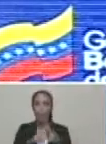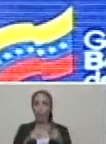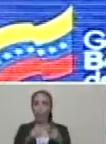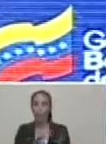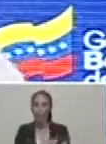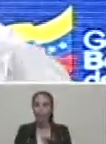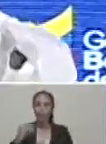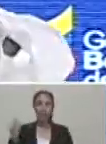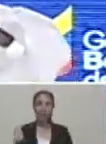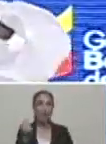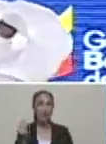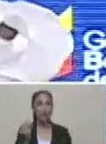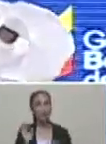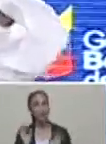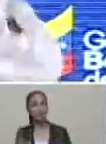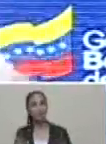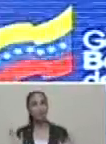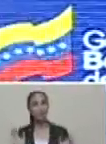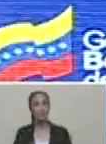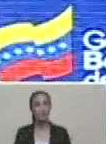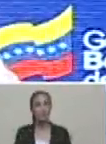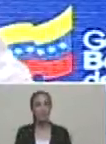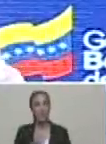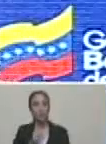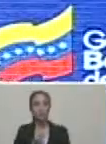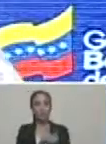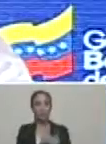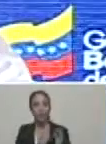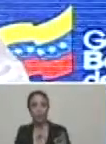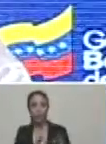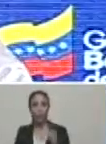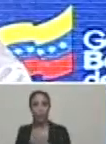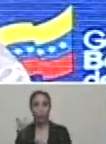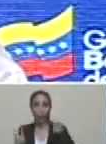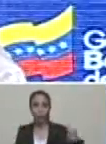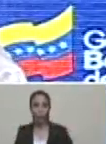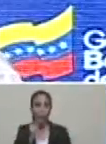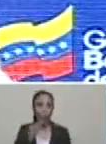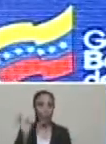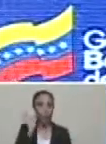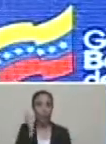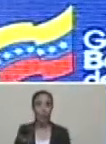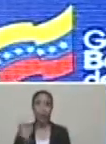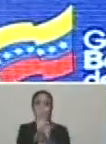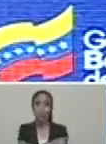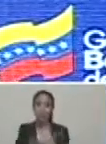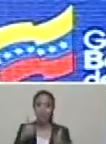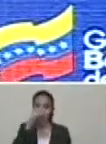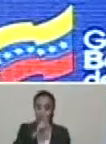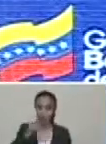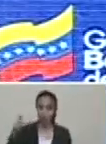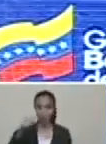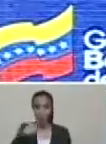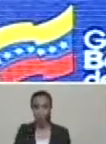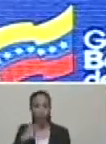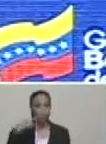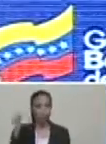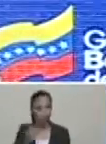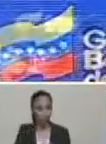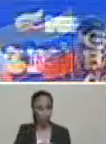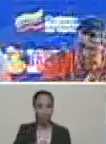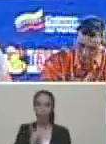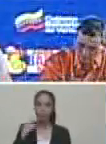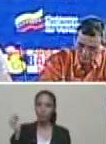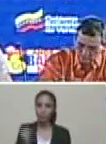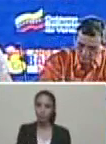de calidad, de atención a todos y a todas. Barrio Adentro en 16 años ha demostrado que sí se puede. Le doy